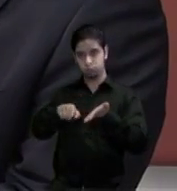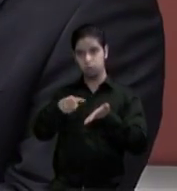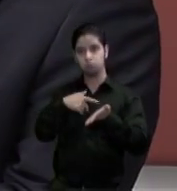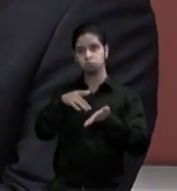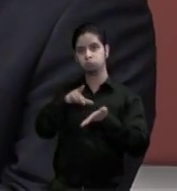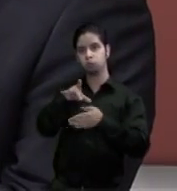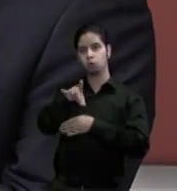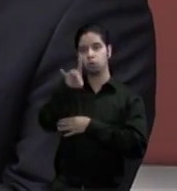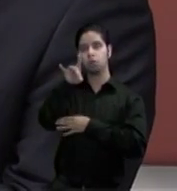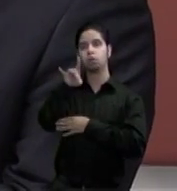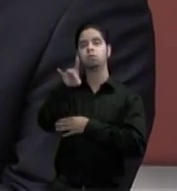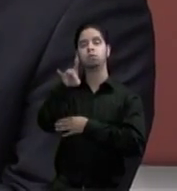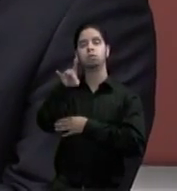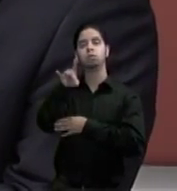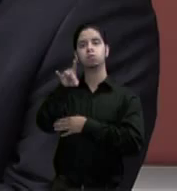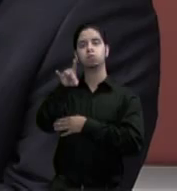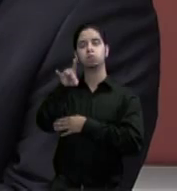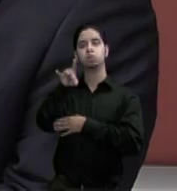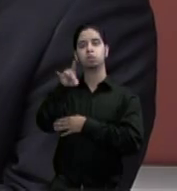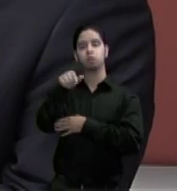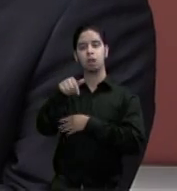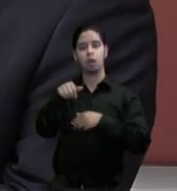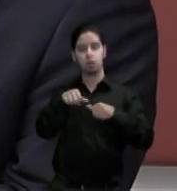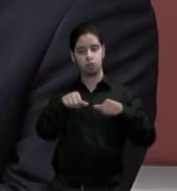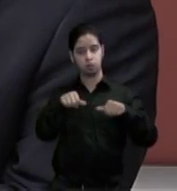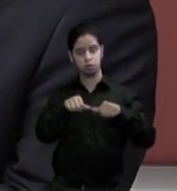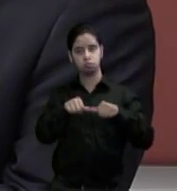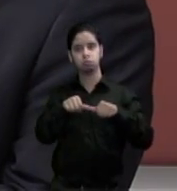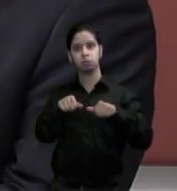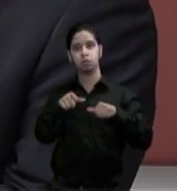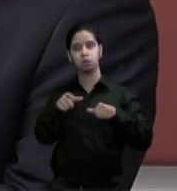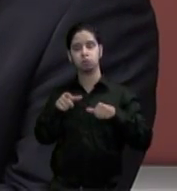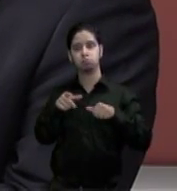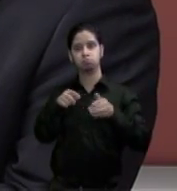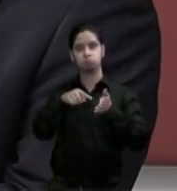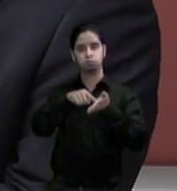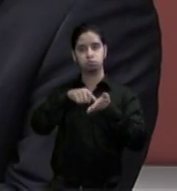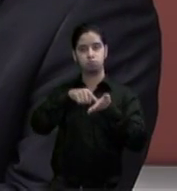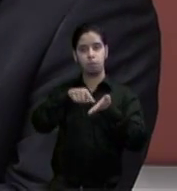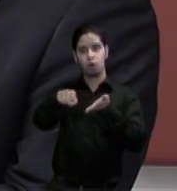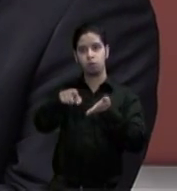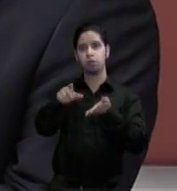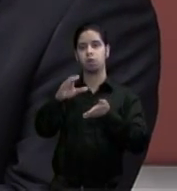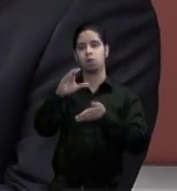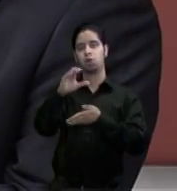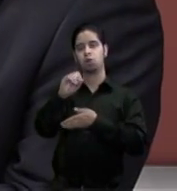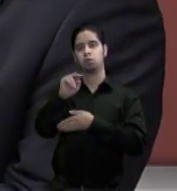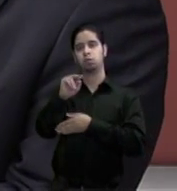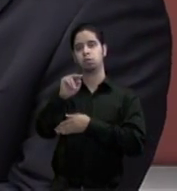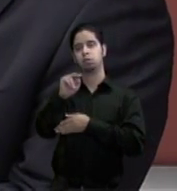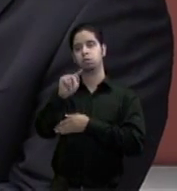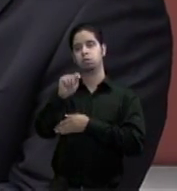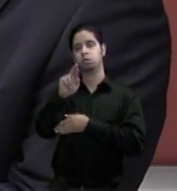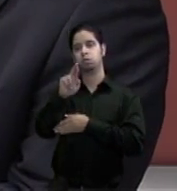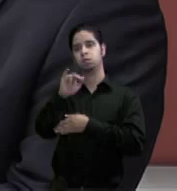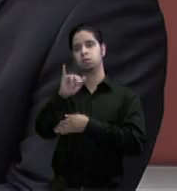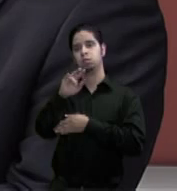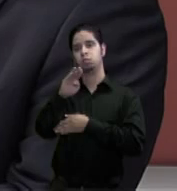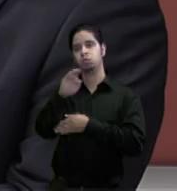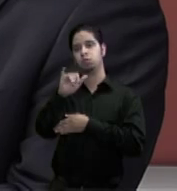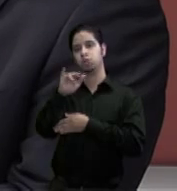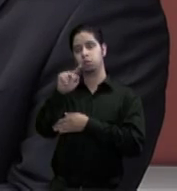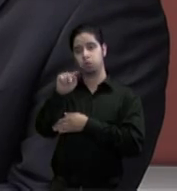fricción con los contribuyentes. Y para adelantarte, pues, un área de fricción importante